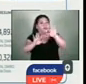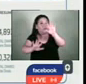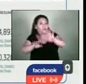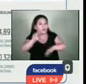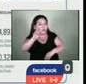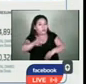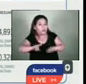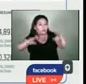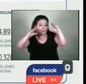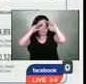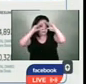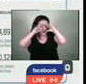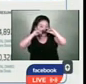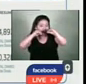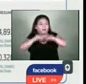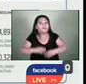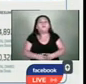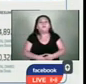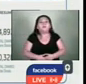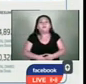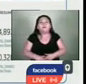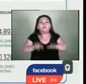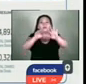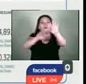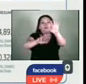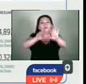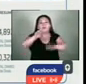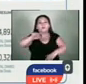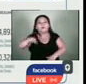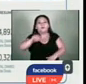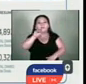20 minutos. Casos confirmados